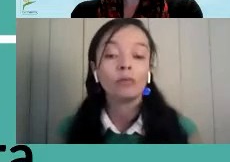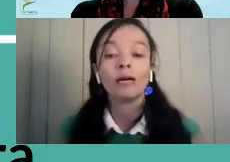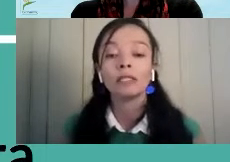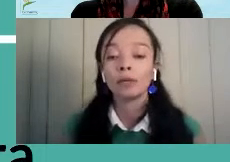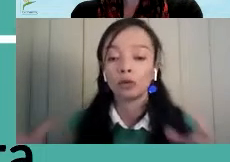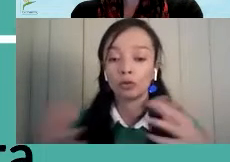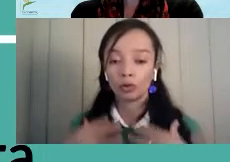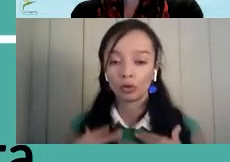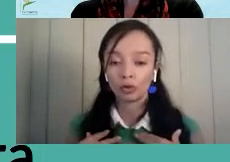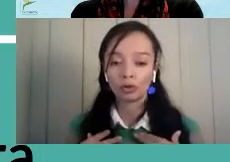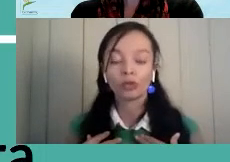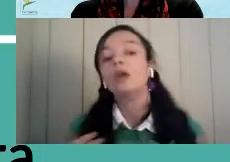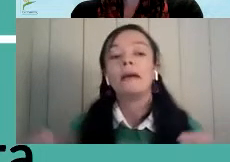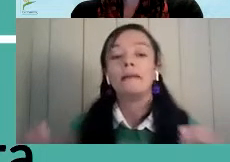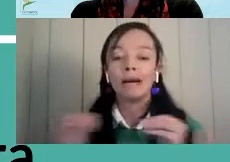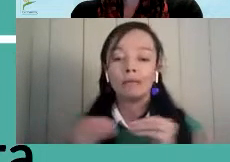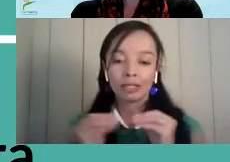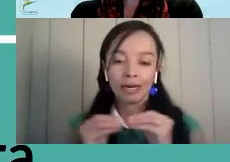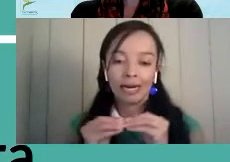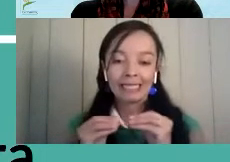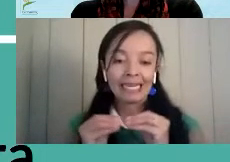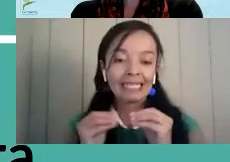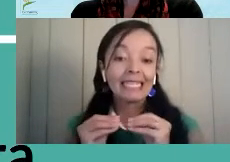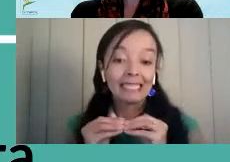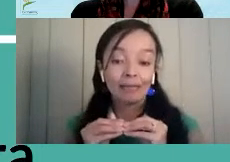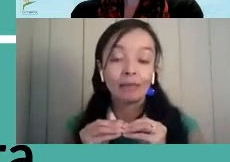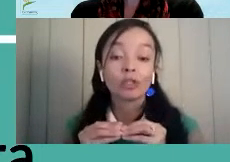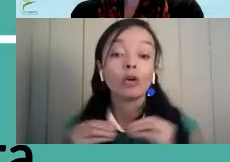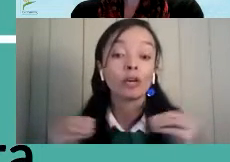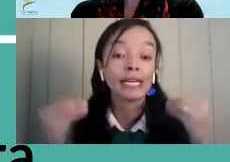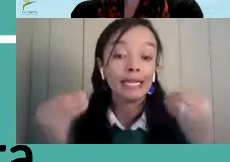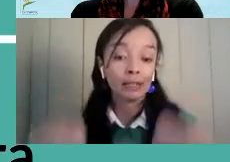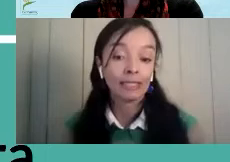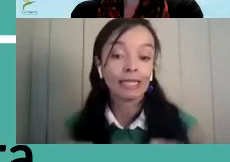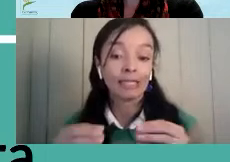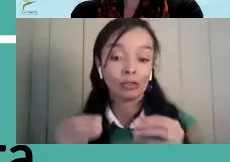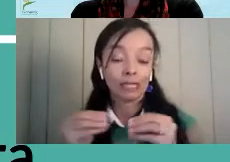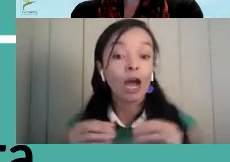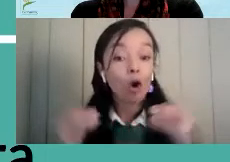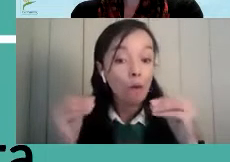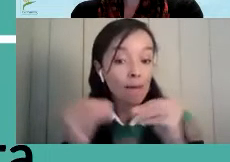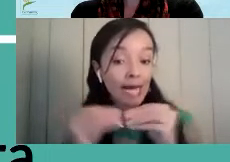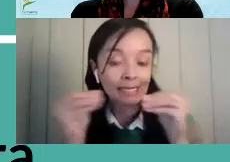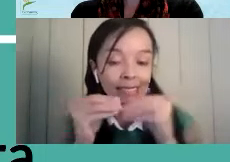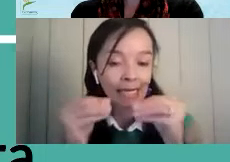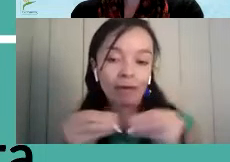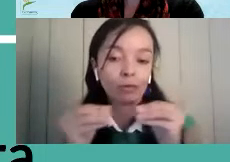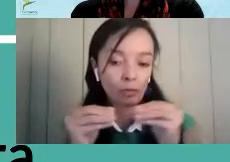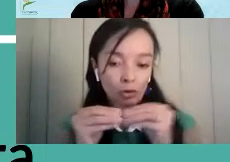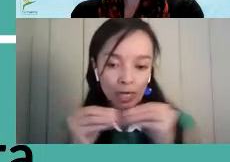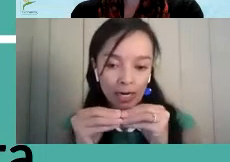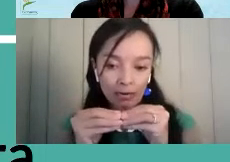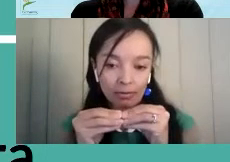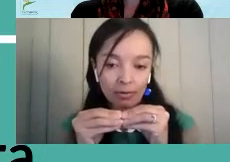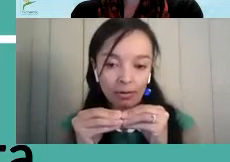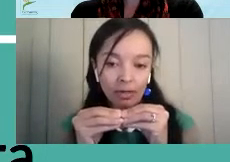diciendo más, pero nosotros vamos a hacer la seña. Vamos a corregirles a ellos la seña. Oh, más. Y se la vamos a